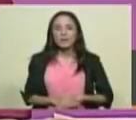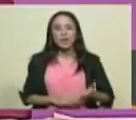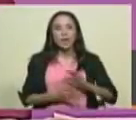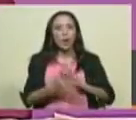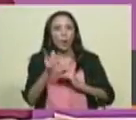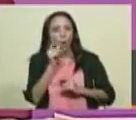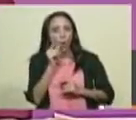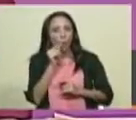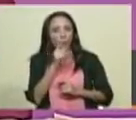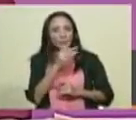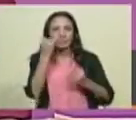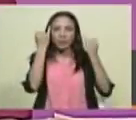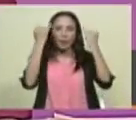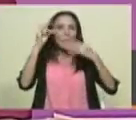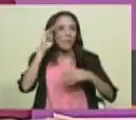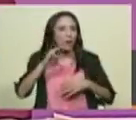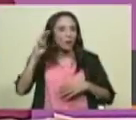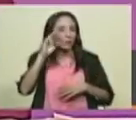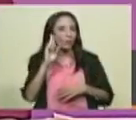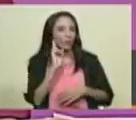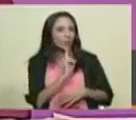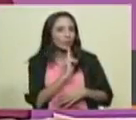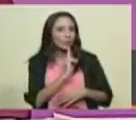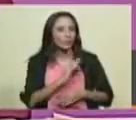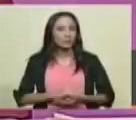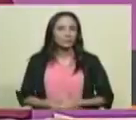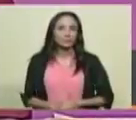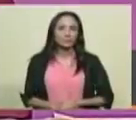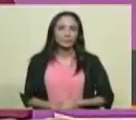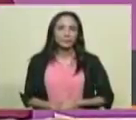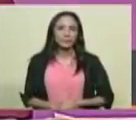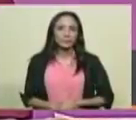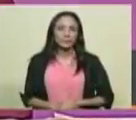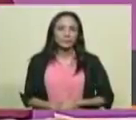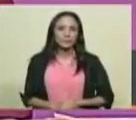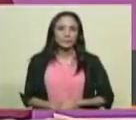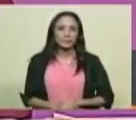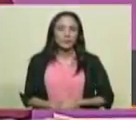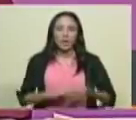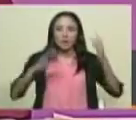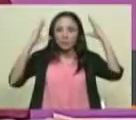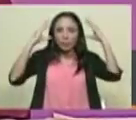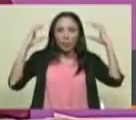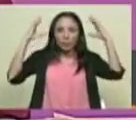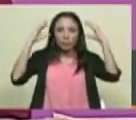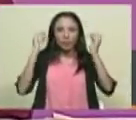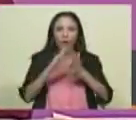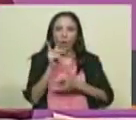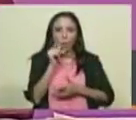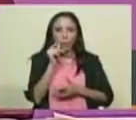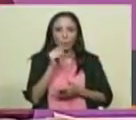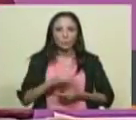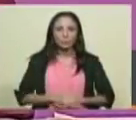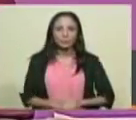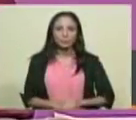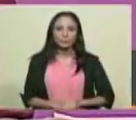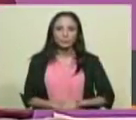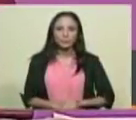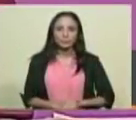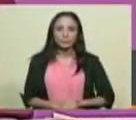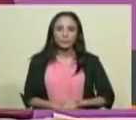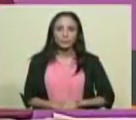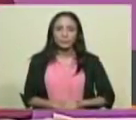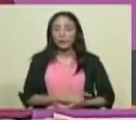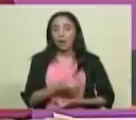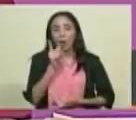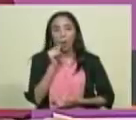caraqueño, el maestro de nuestro libertador Simón Bolívar. Hemos heredado ese espíritu